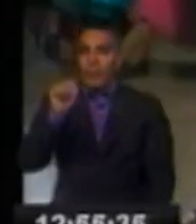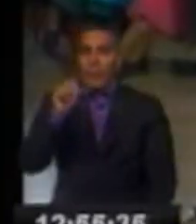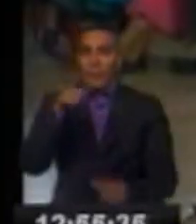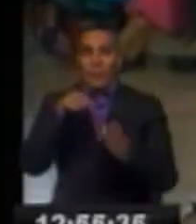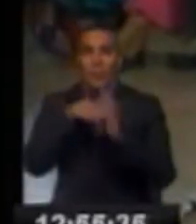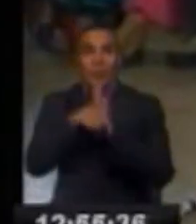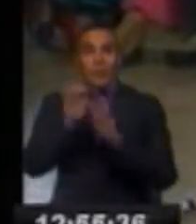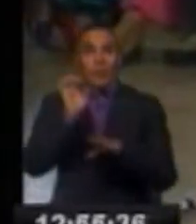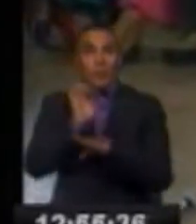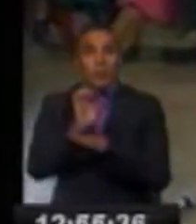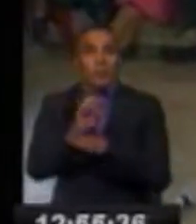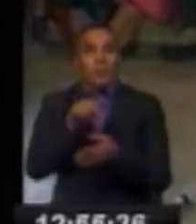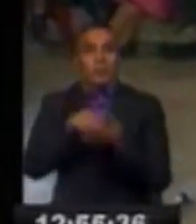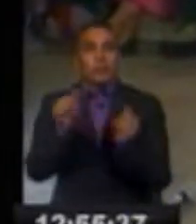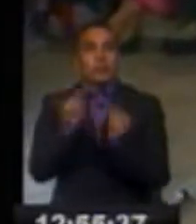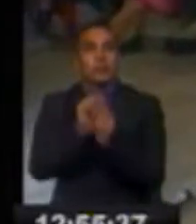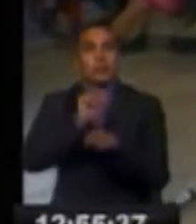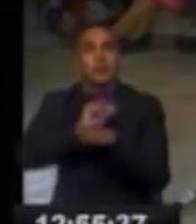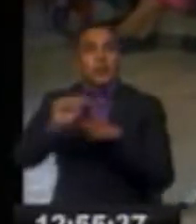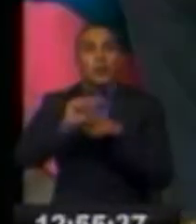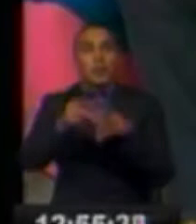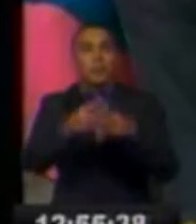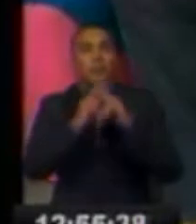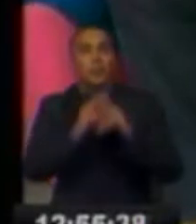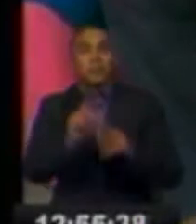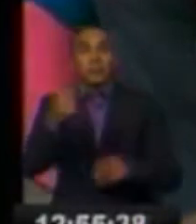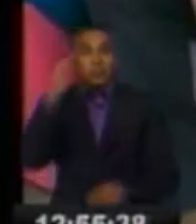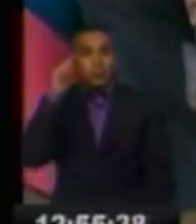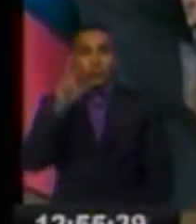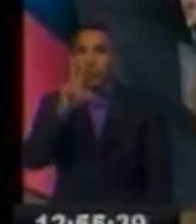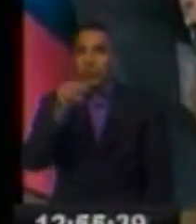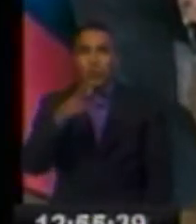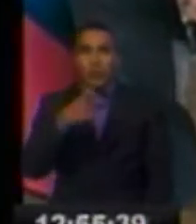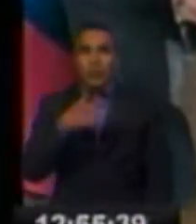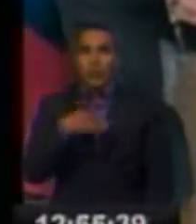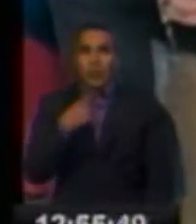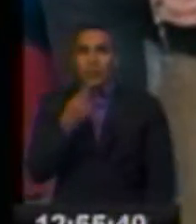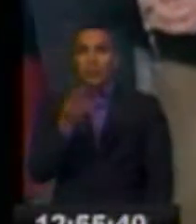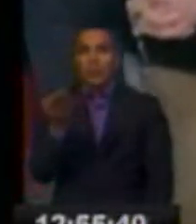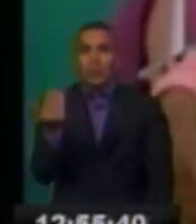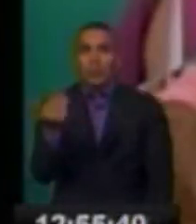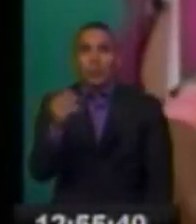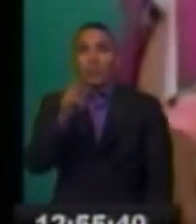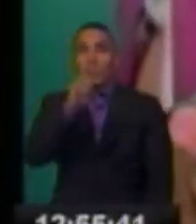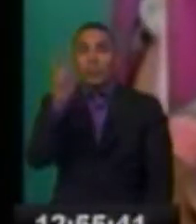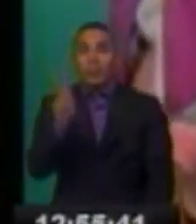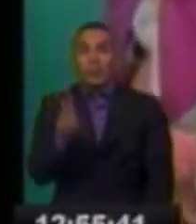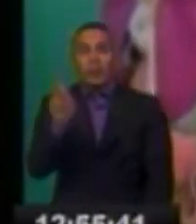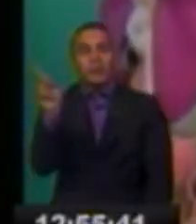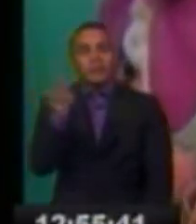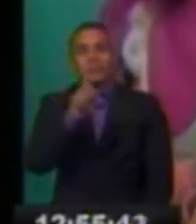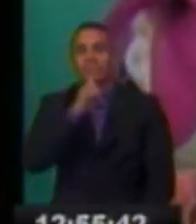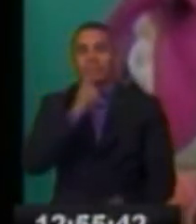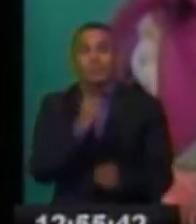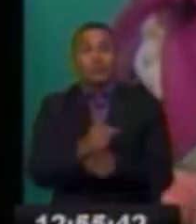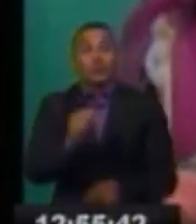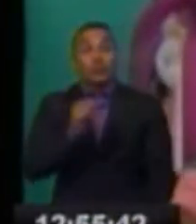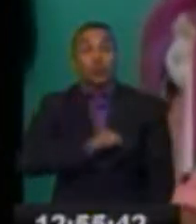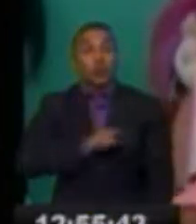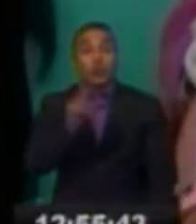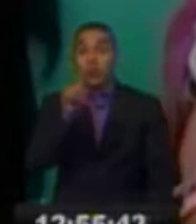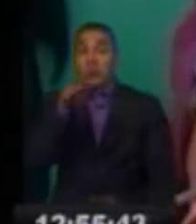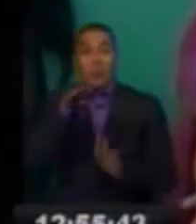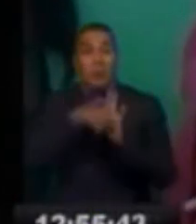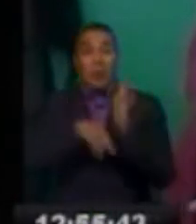a través de créditos. Aclaró que el gobierno no está otorgando bonos a venezolanos, los sueldos no bajarán